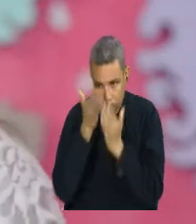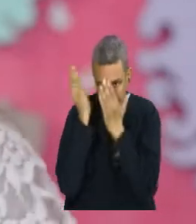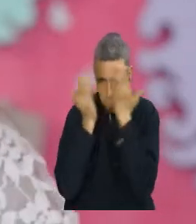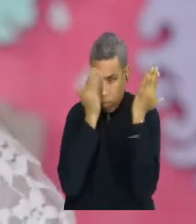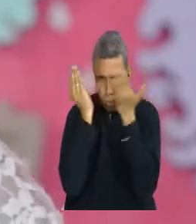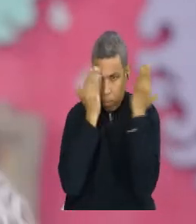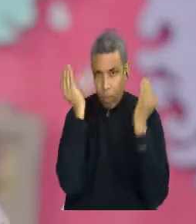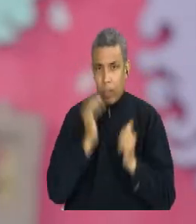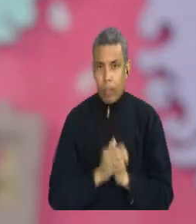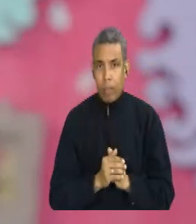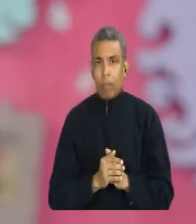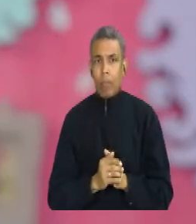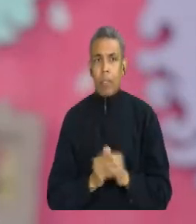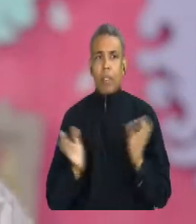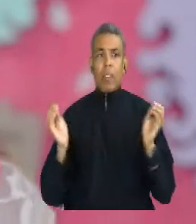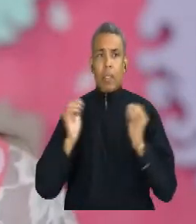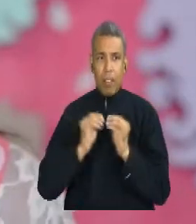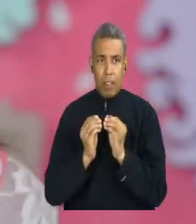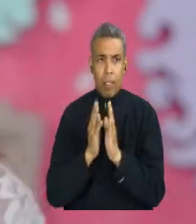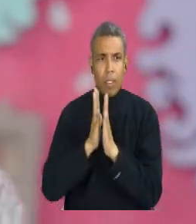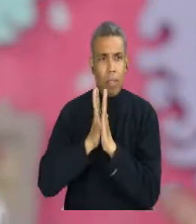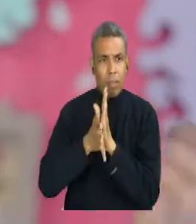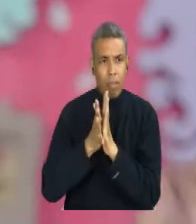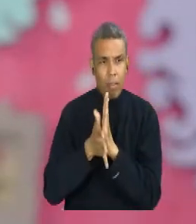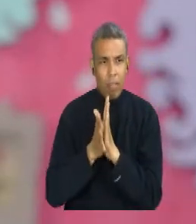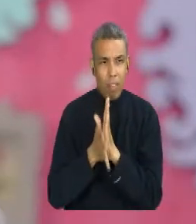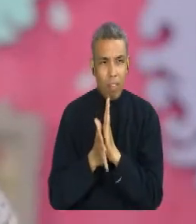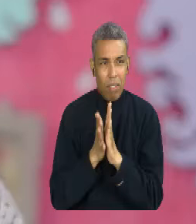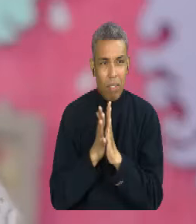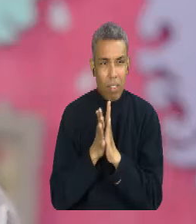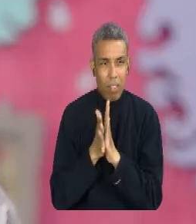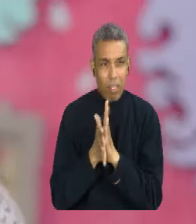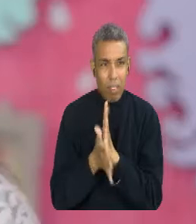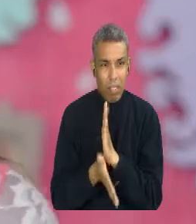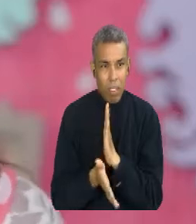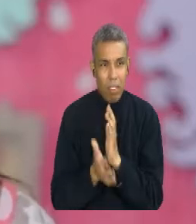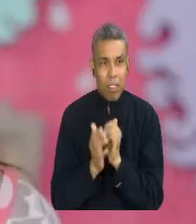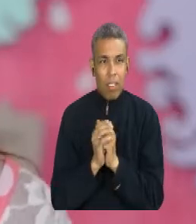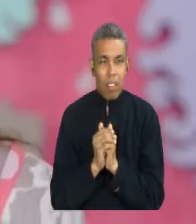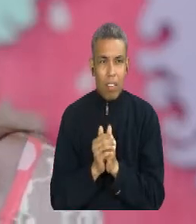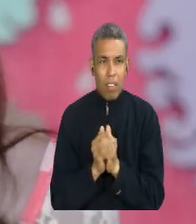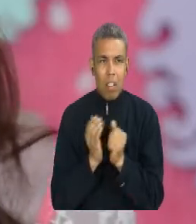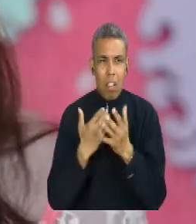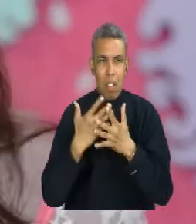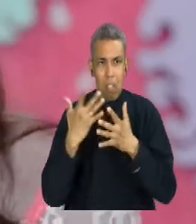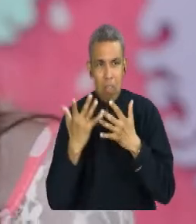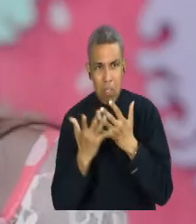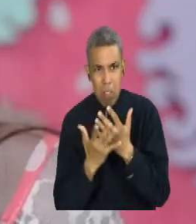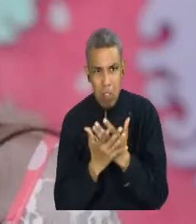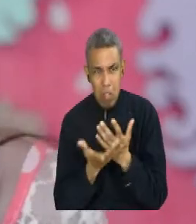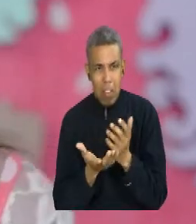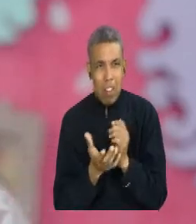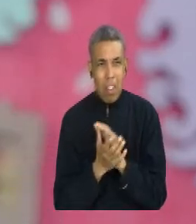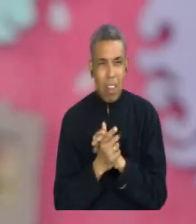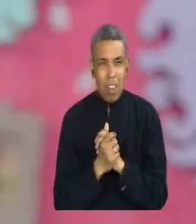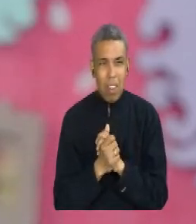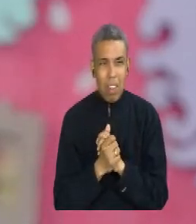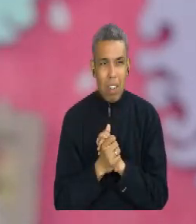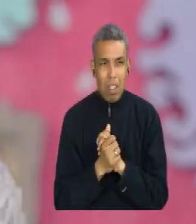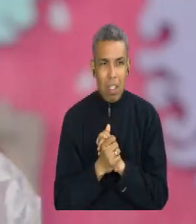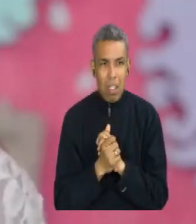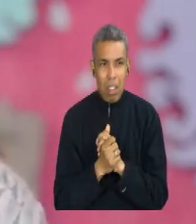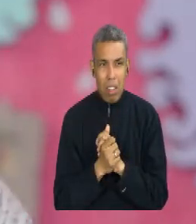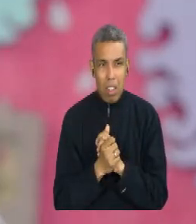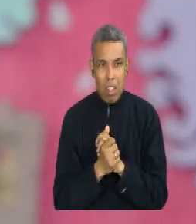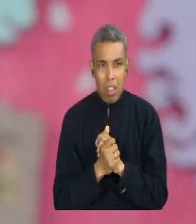perfecta para las áreas resecas, por ejemplo los codos, las manos, los pies, en esas zonas que a veces